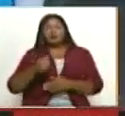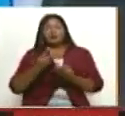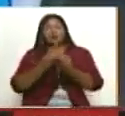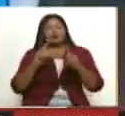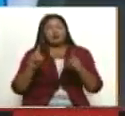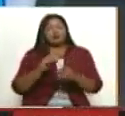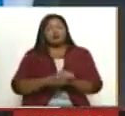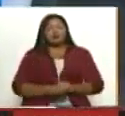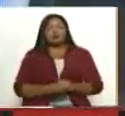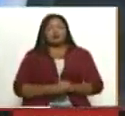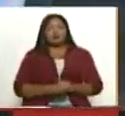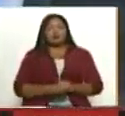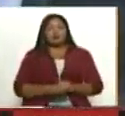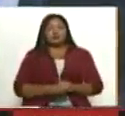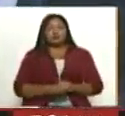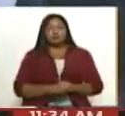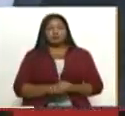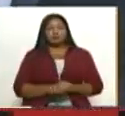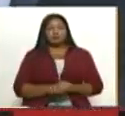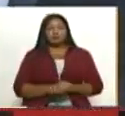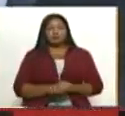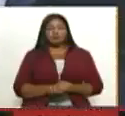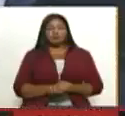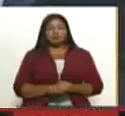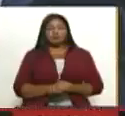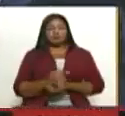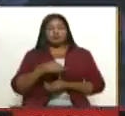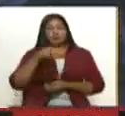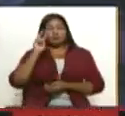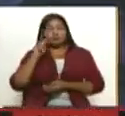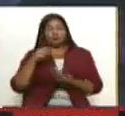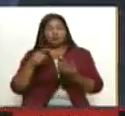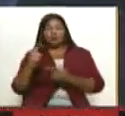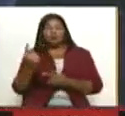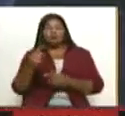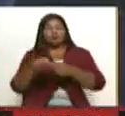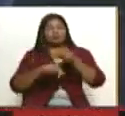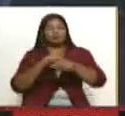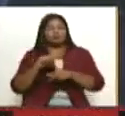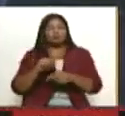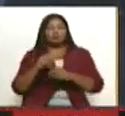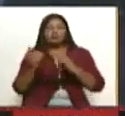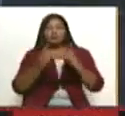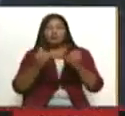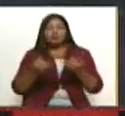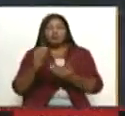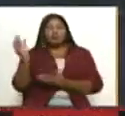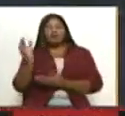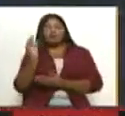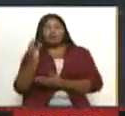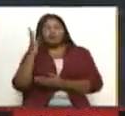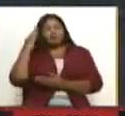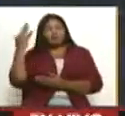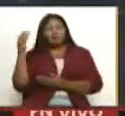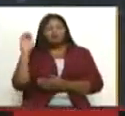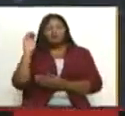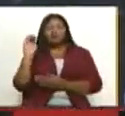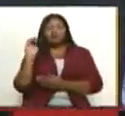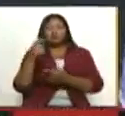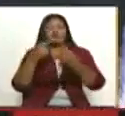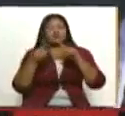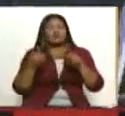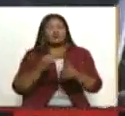moderna. Tremendo desafío el de nuestro primer ciclo de diálogos en una Colombia que ha soñado con un futuro